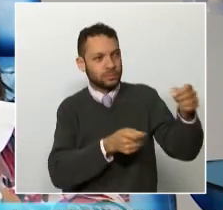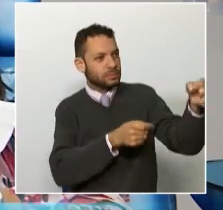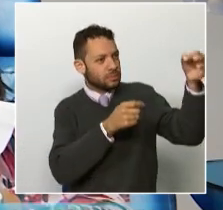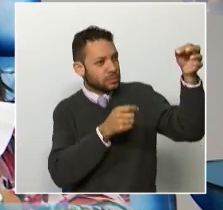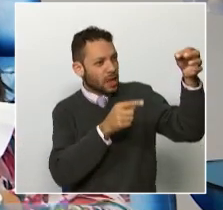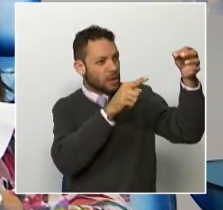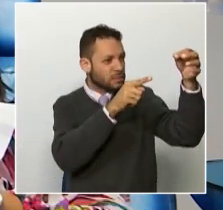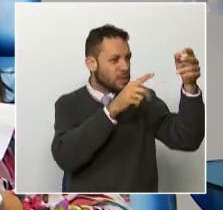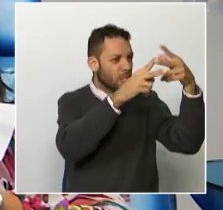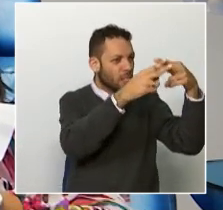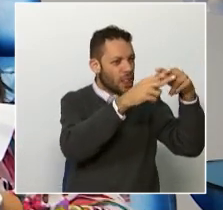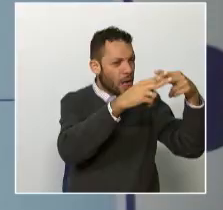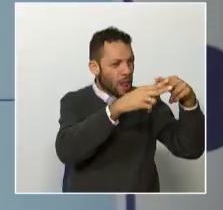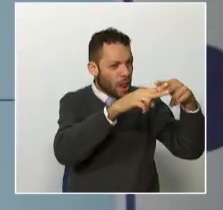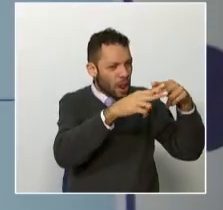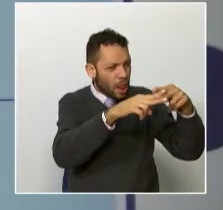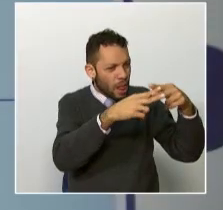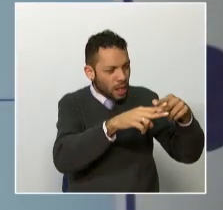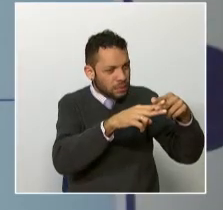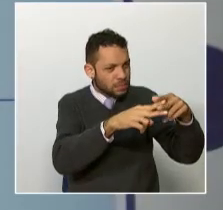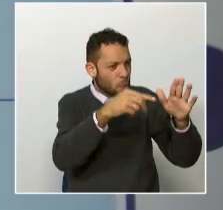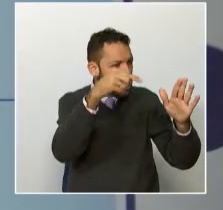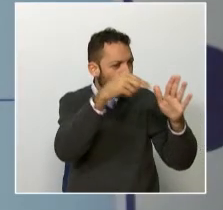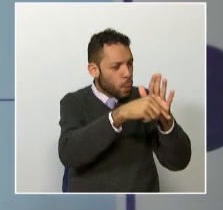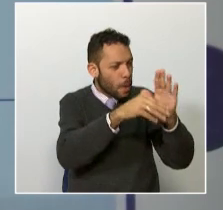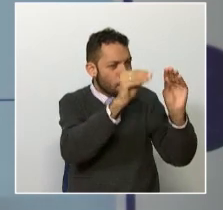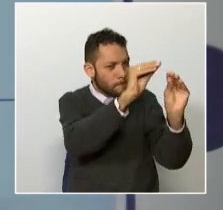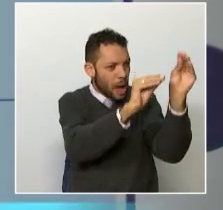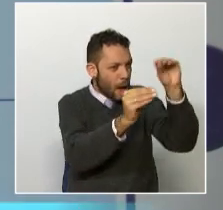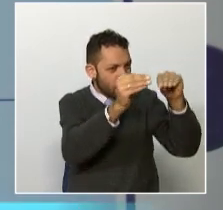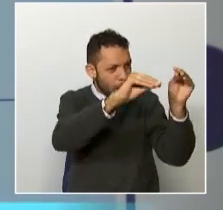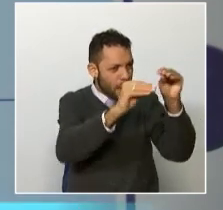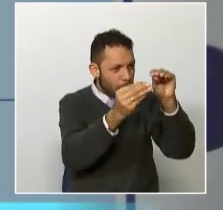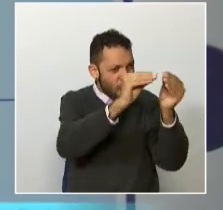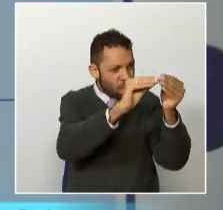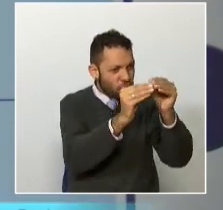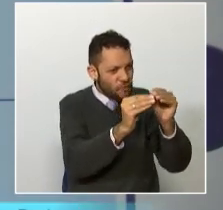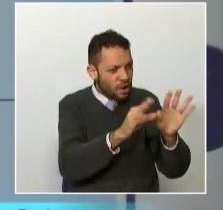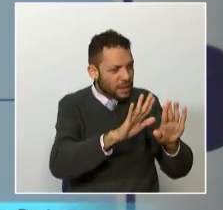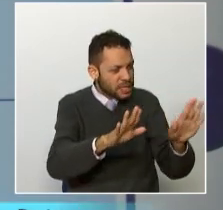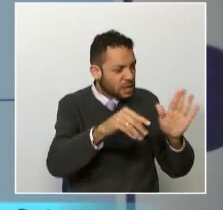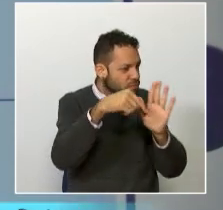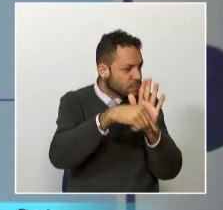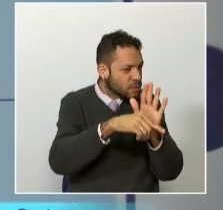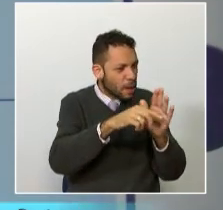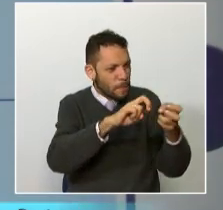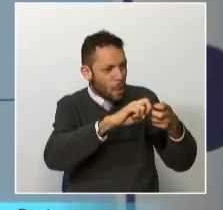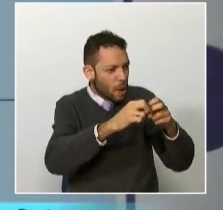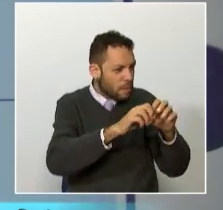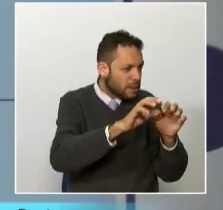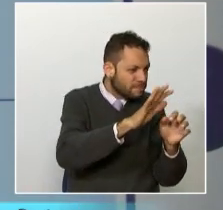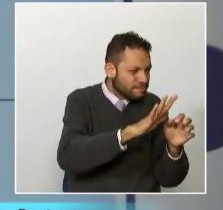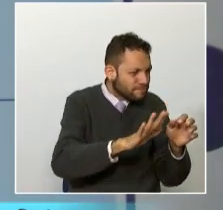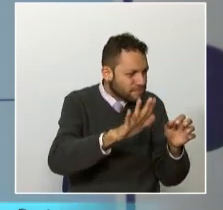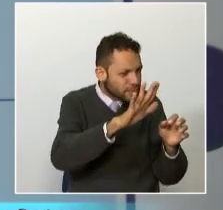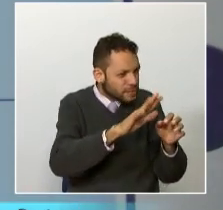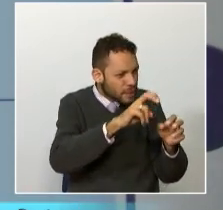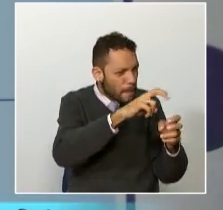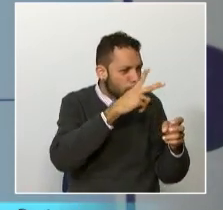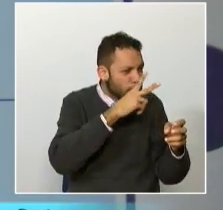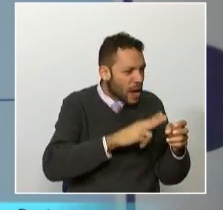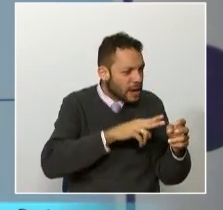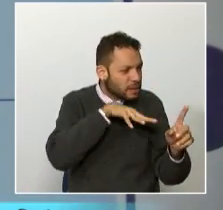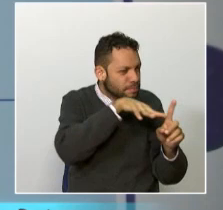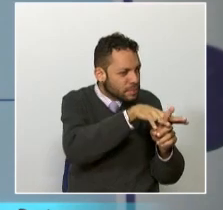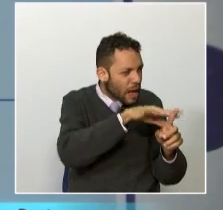vemos un tratamiento de conducto bien hecho, pero una zona difusa que pareciera un